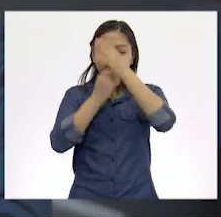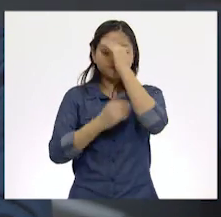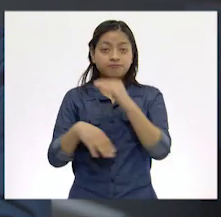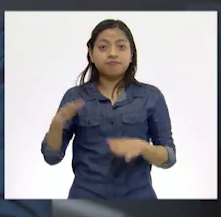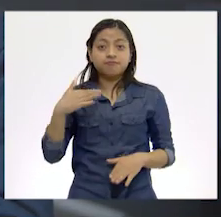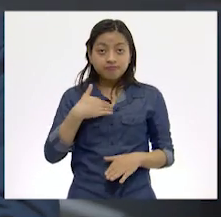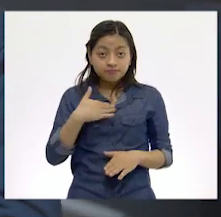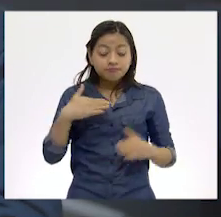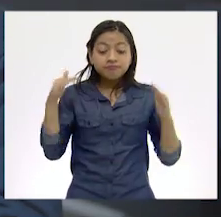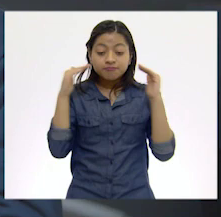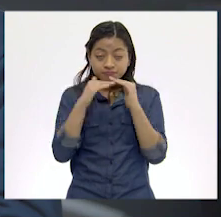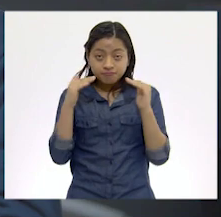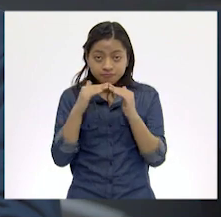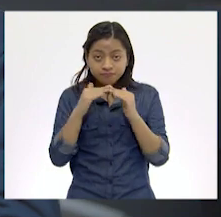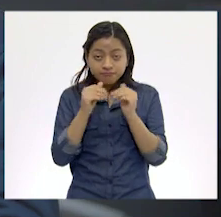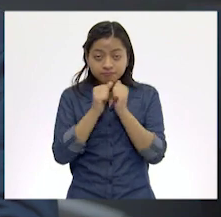casa?